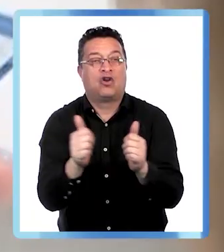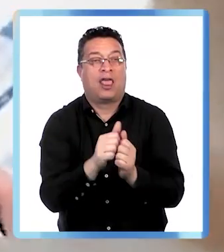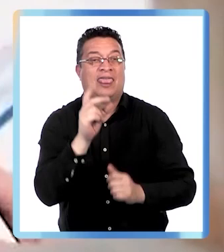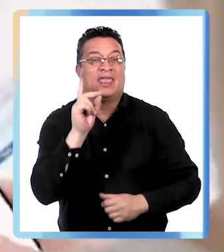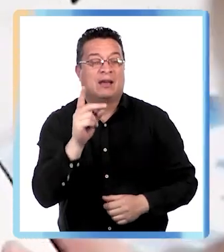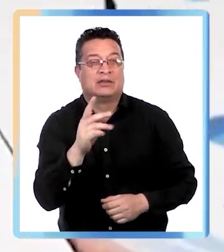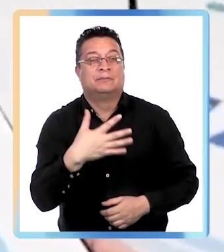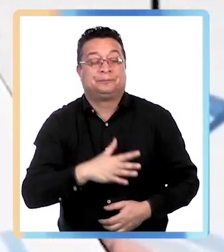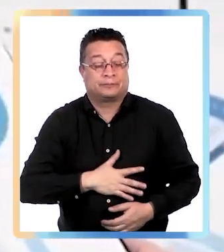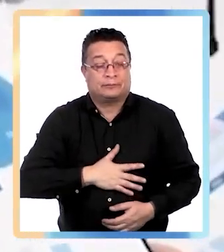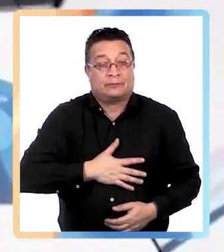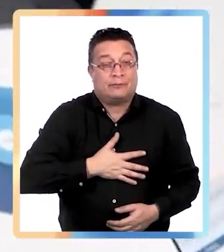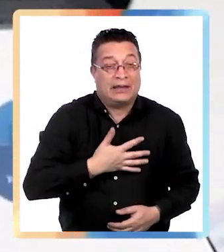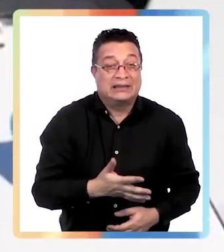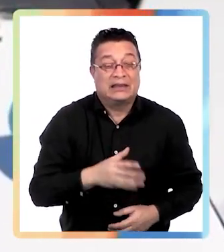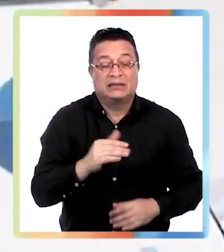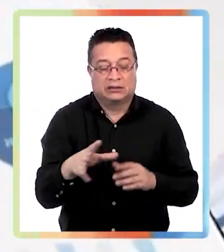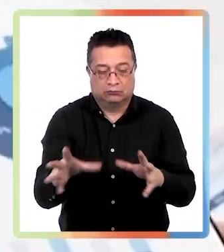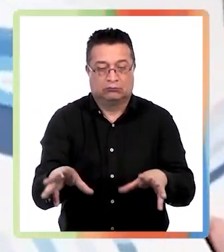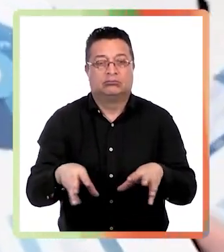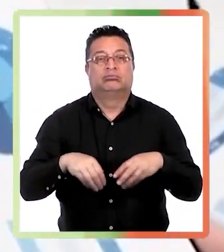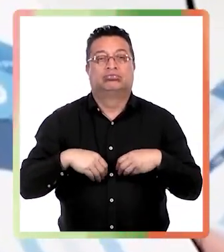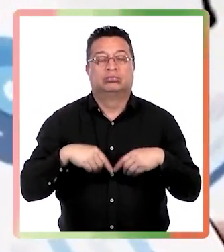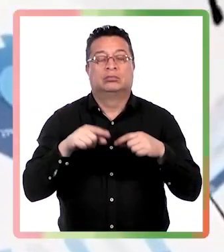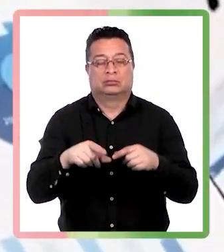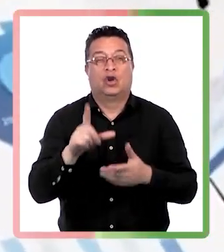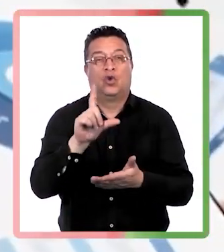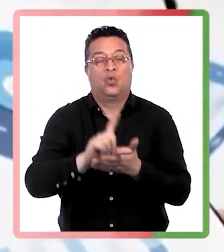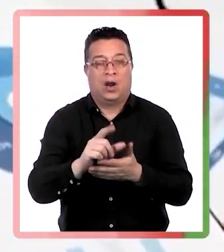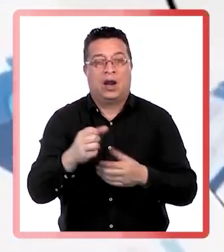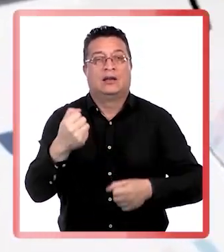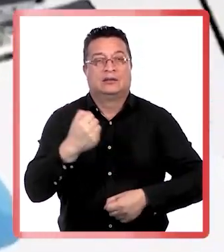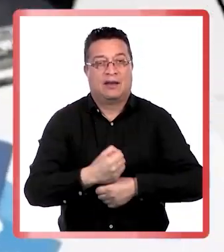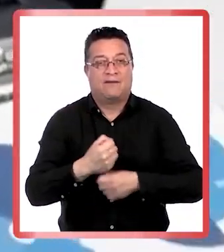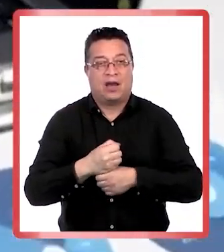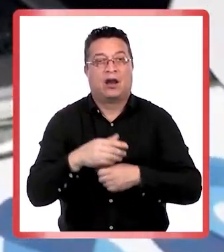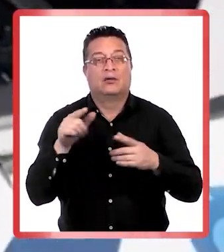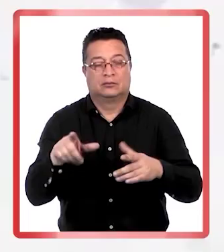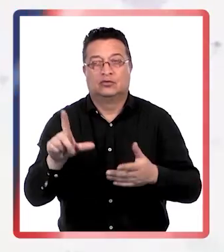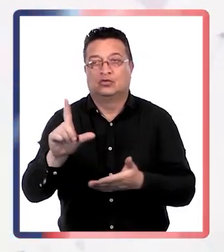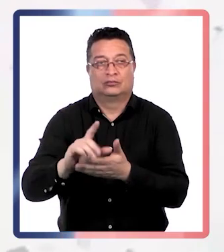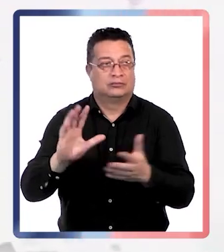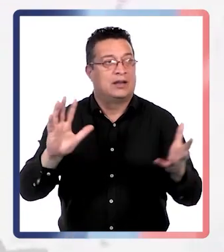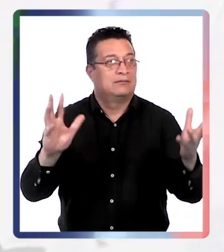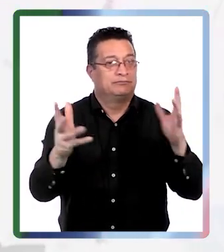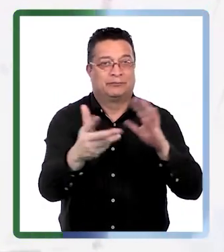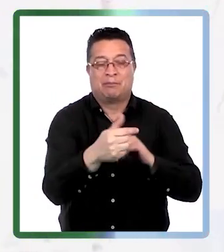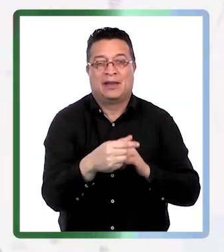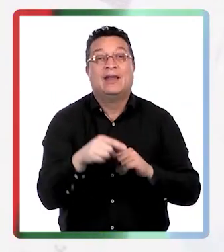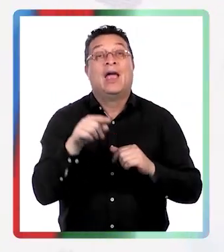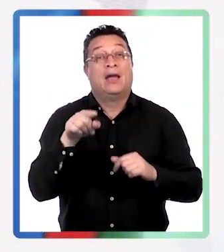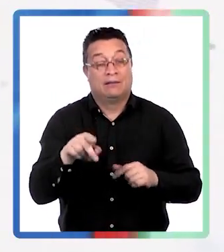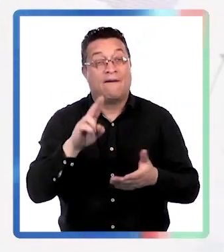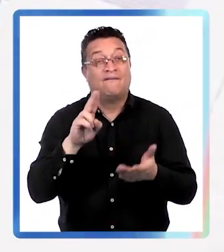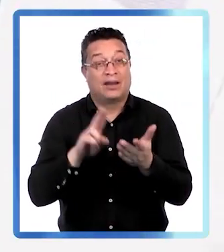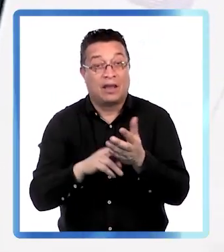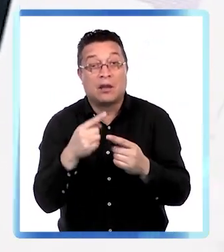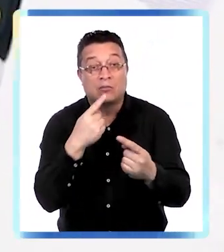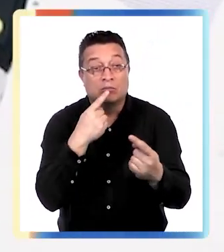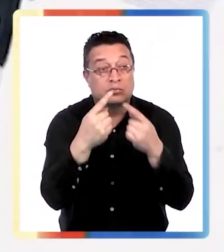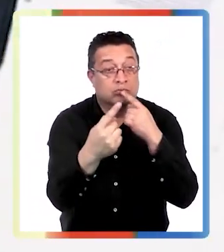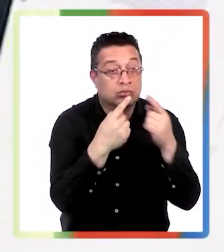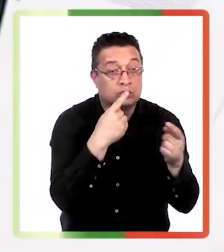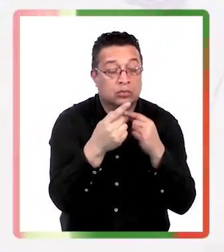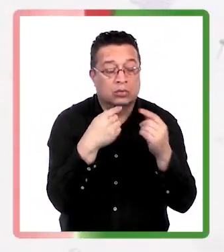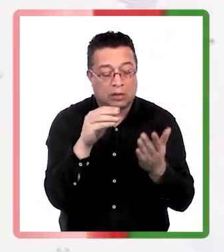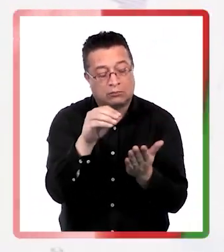con discapacidad se sintió no acogida en el espacio laboral, cualquiera haya sido ese espacio laboral. Entonces, la verdad es que es